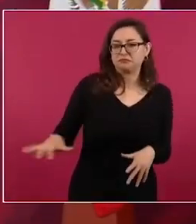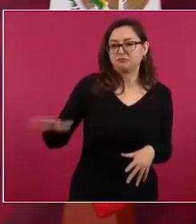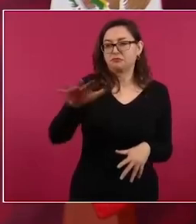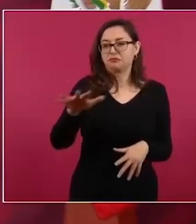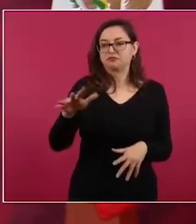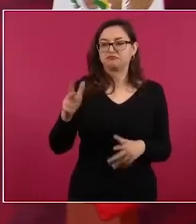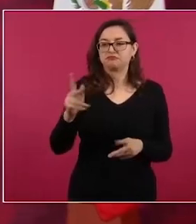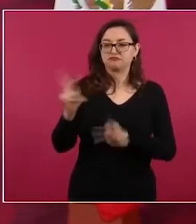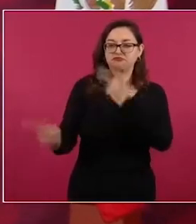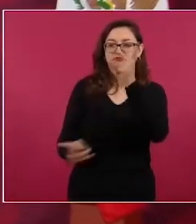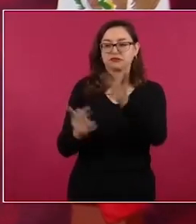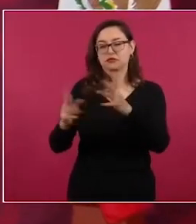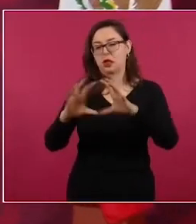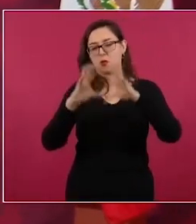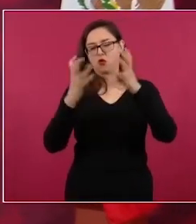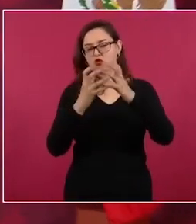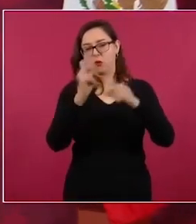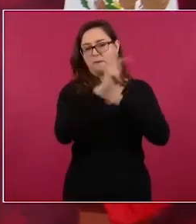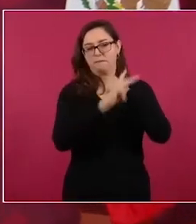mundo.